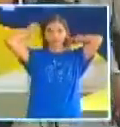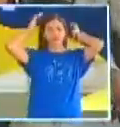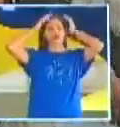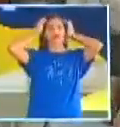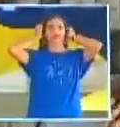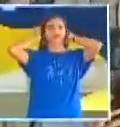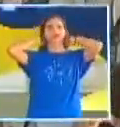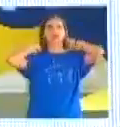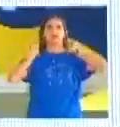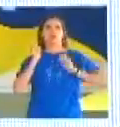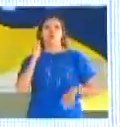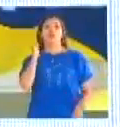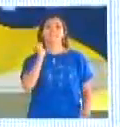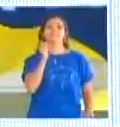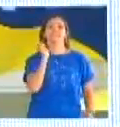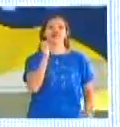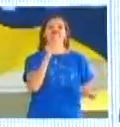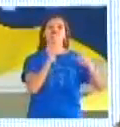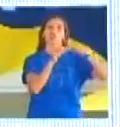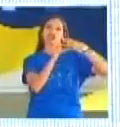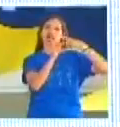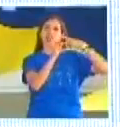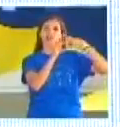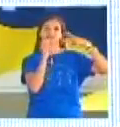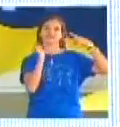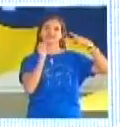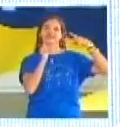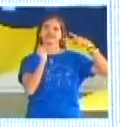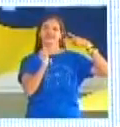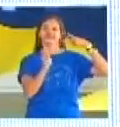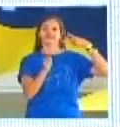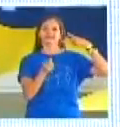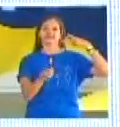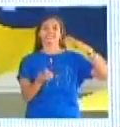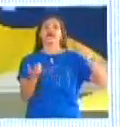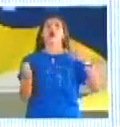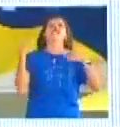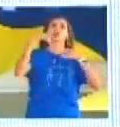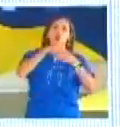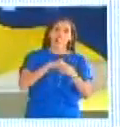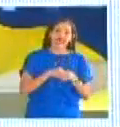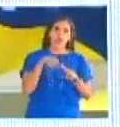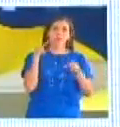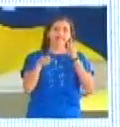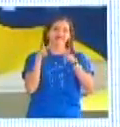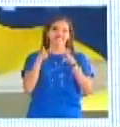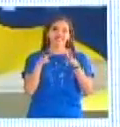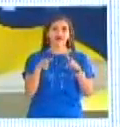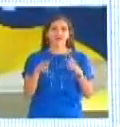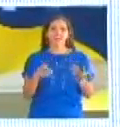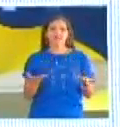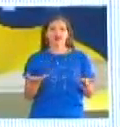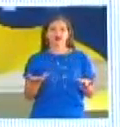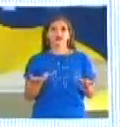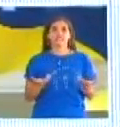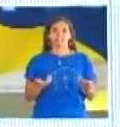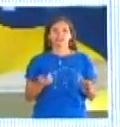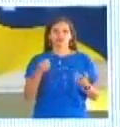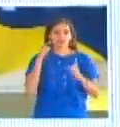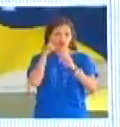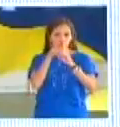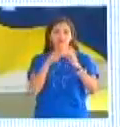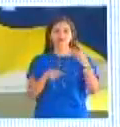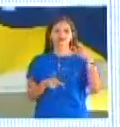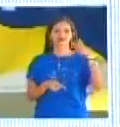Los pensionados y pensionadas, ahora incluidos, visibilizados, son protagonistas, ¿verdad?